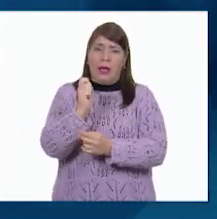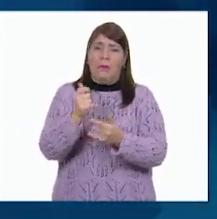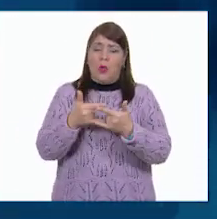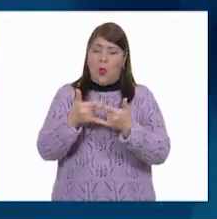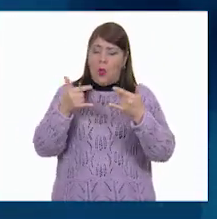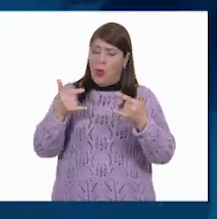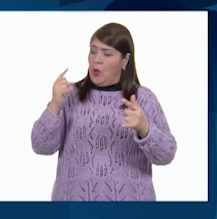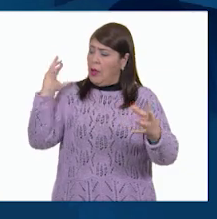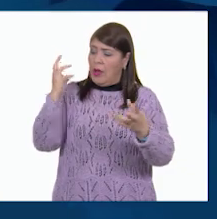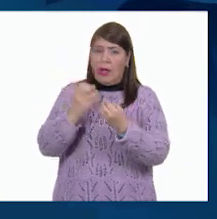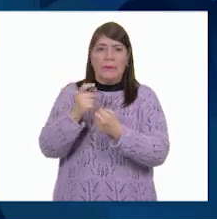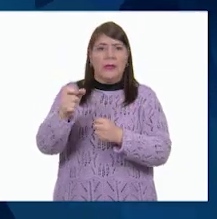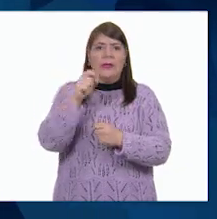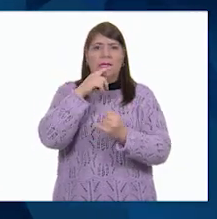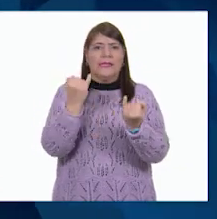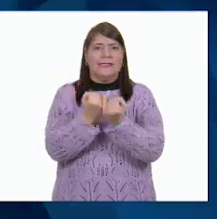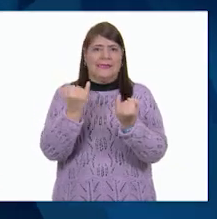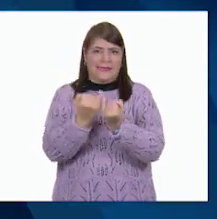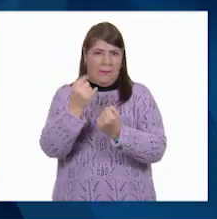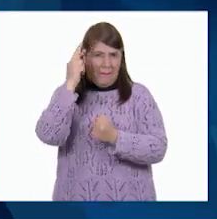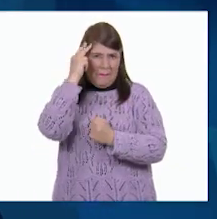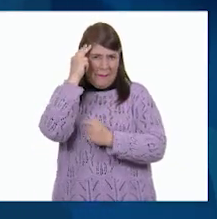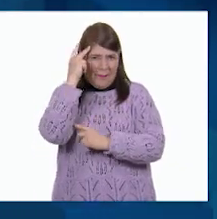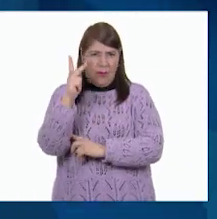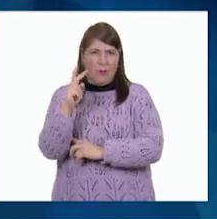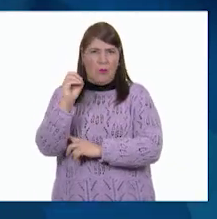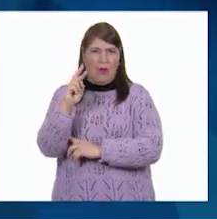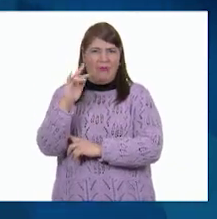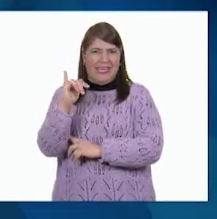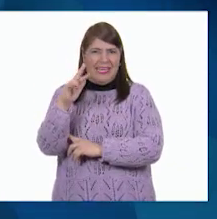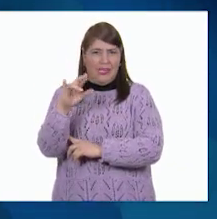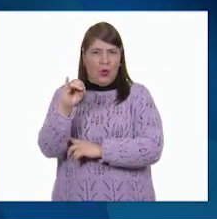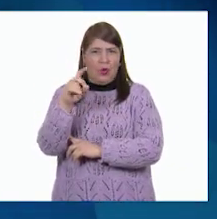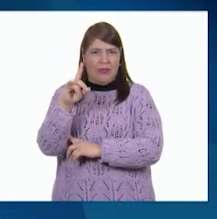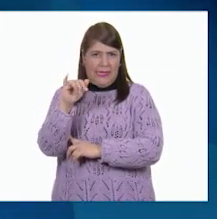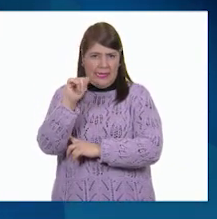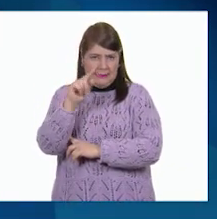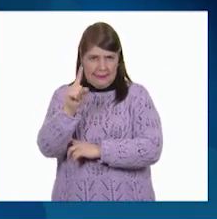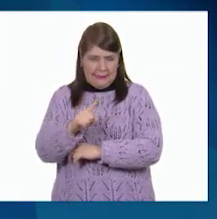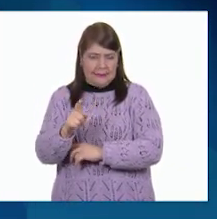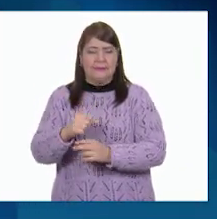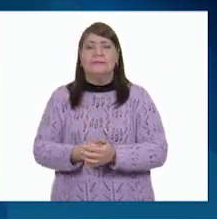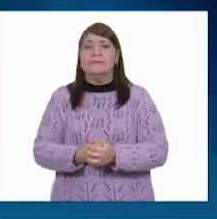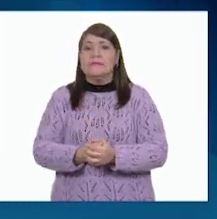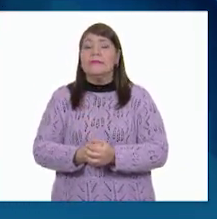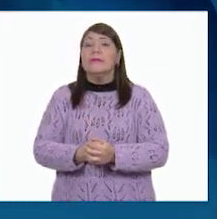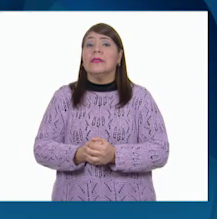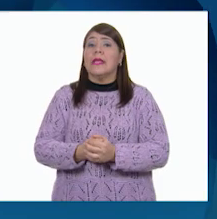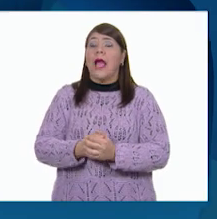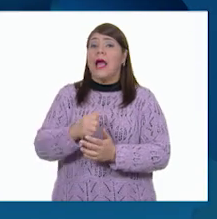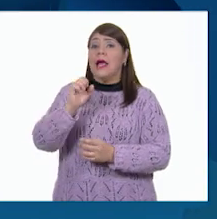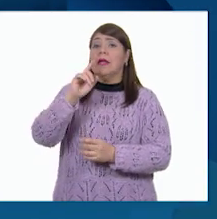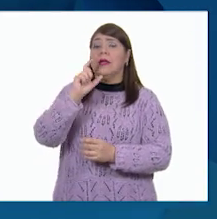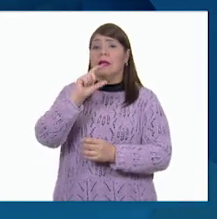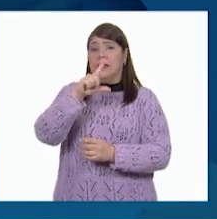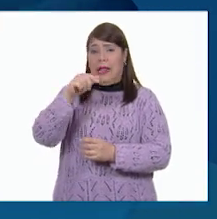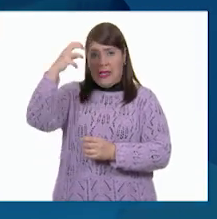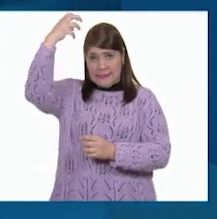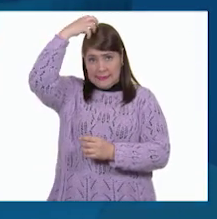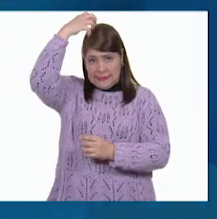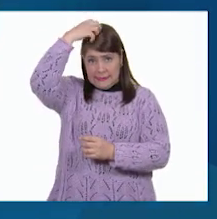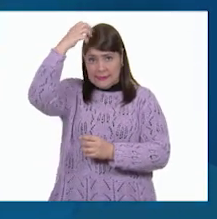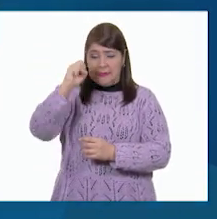histórica de su actual presidente, Porfirio Díaz. Desde Silao, Guanajuato, llegó